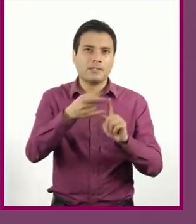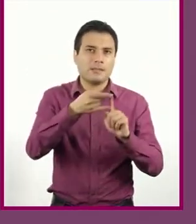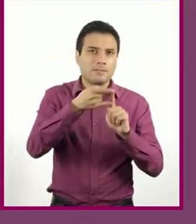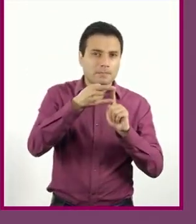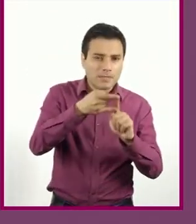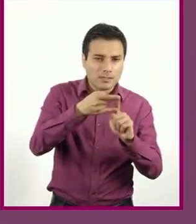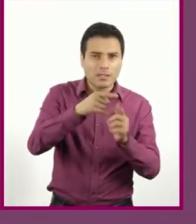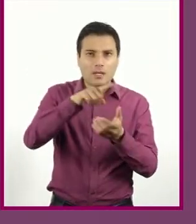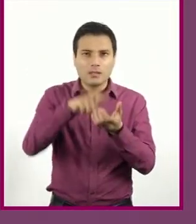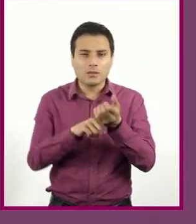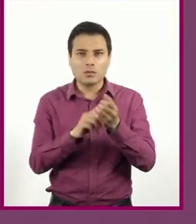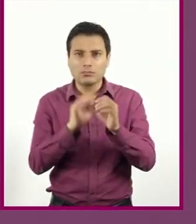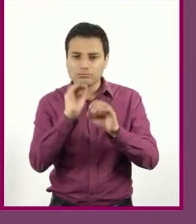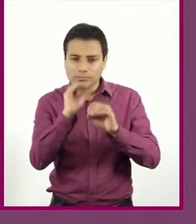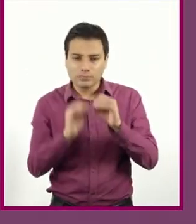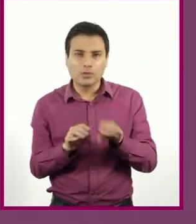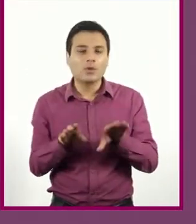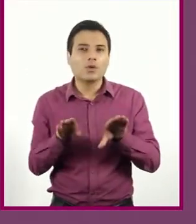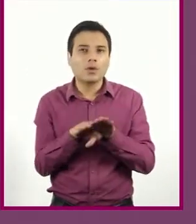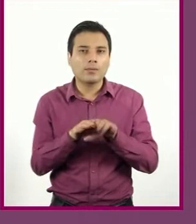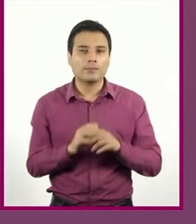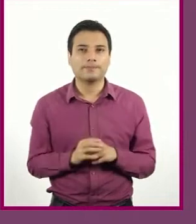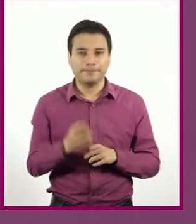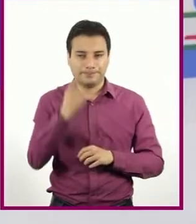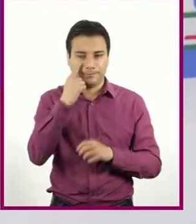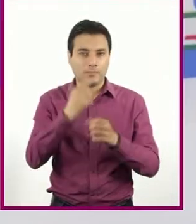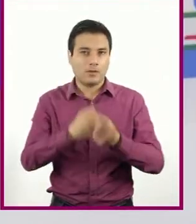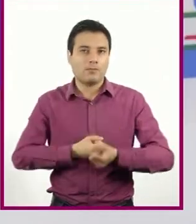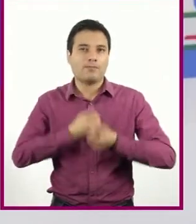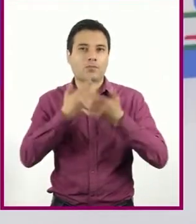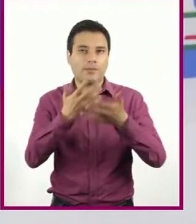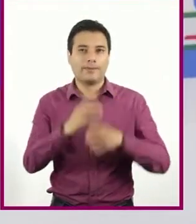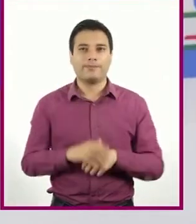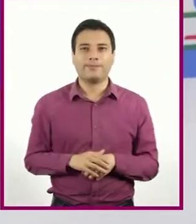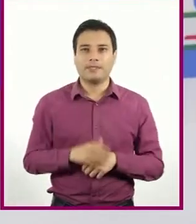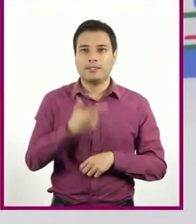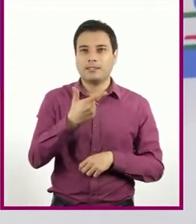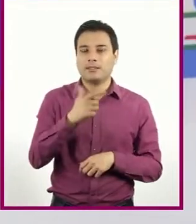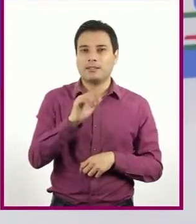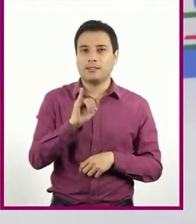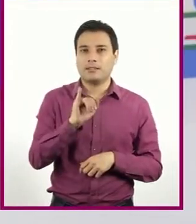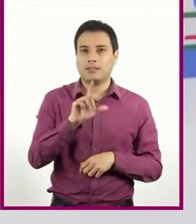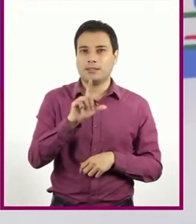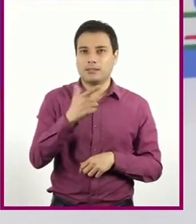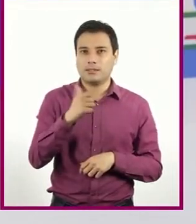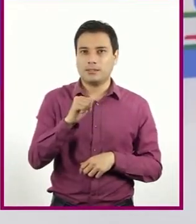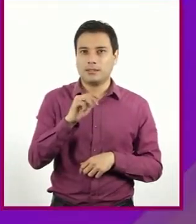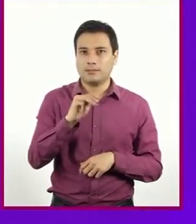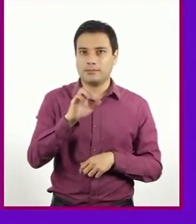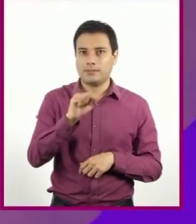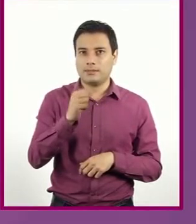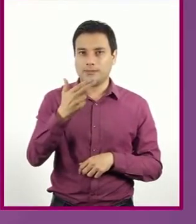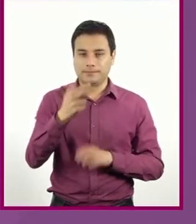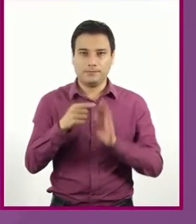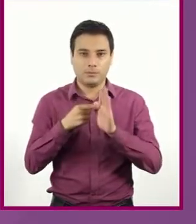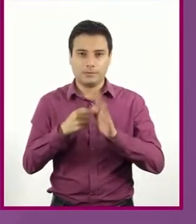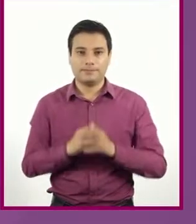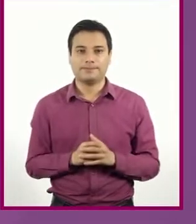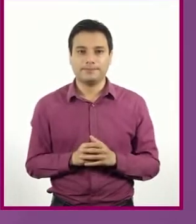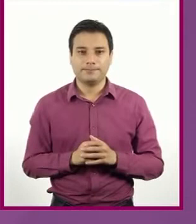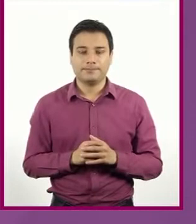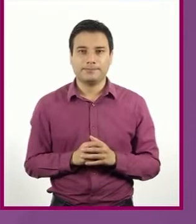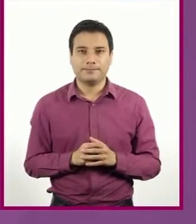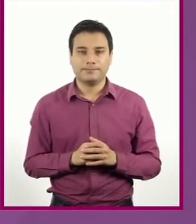acción, veamos la importancia del poema de Gilgamesh para recuperar tales aspectos. Entre los